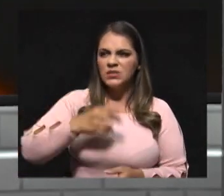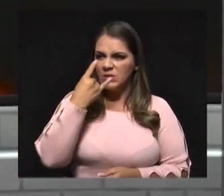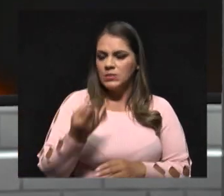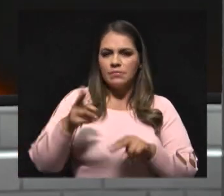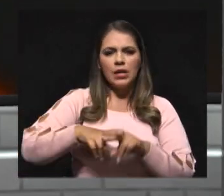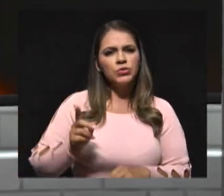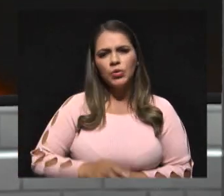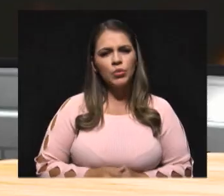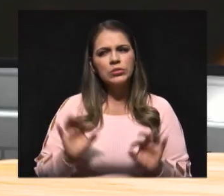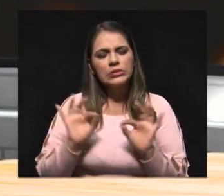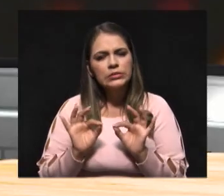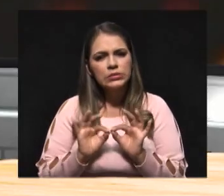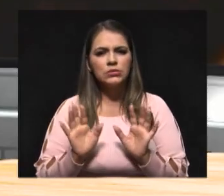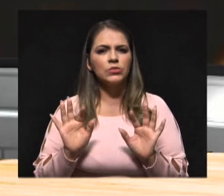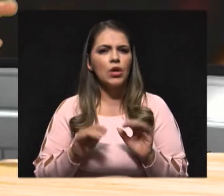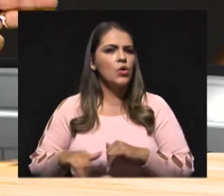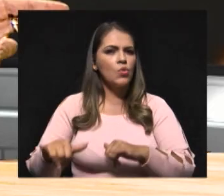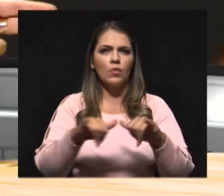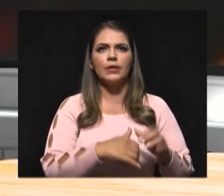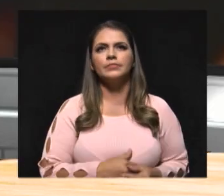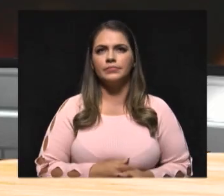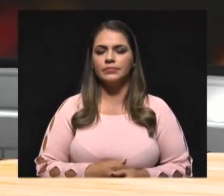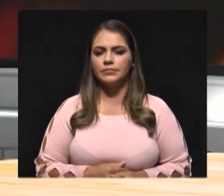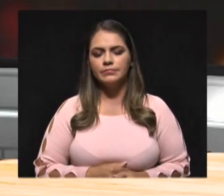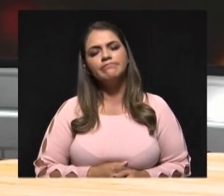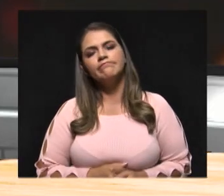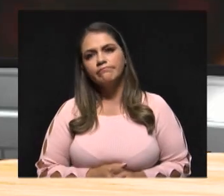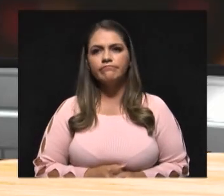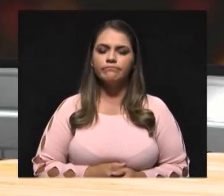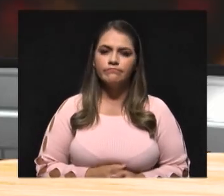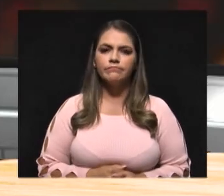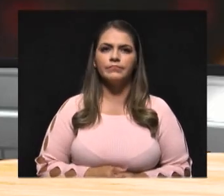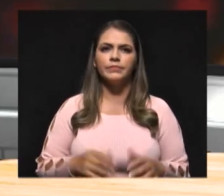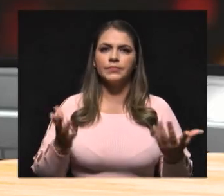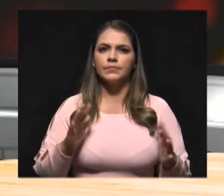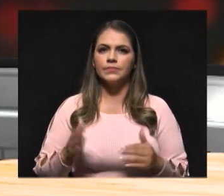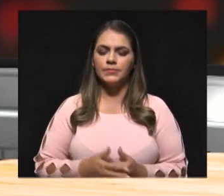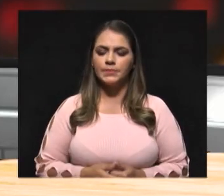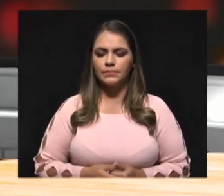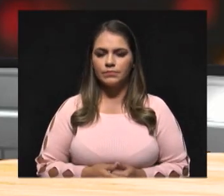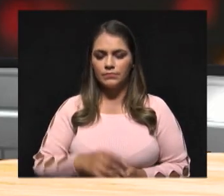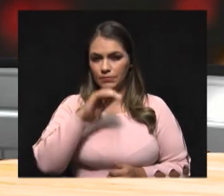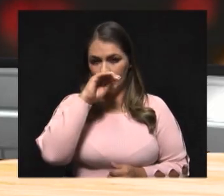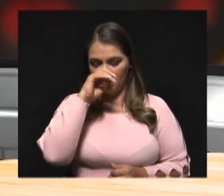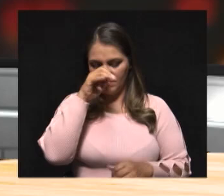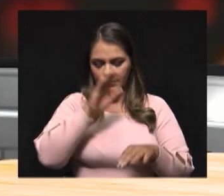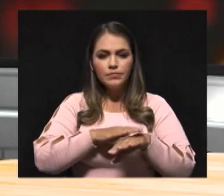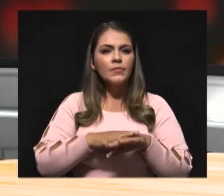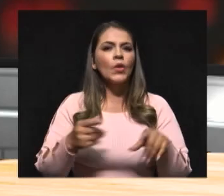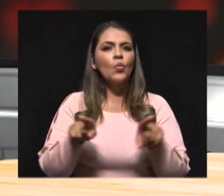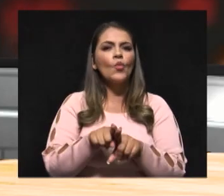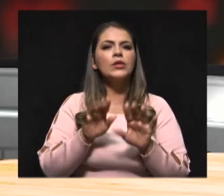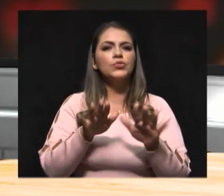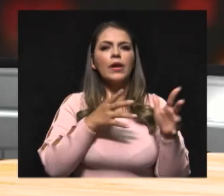ejerza la mejor manera es aa malicia indígena no digamos que también se hubiese un poquito a la educación cuando yo